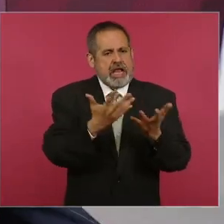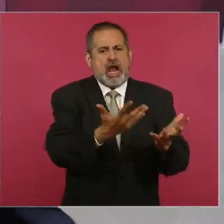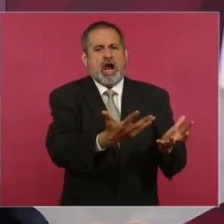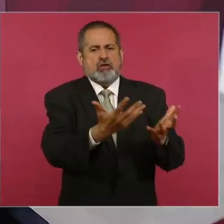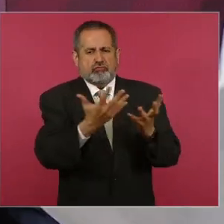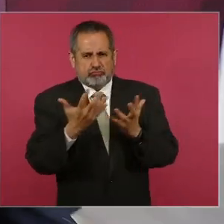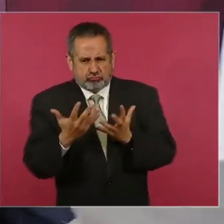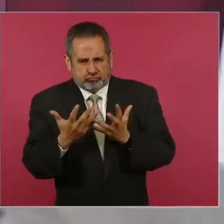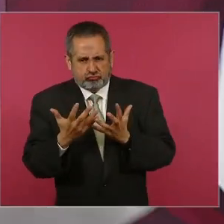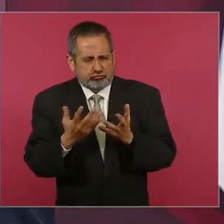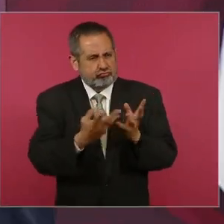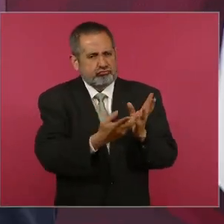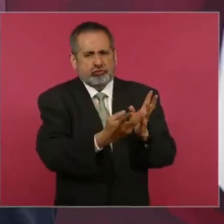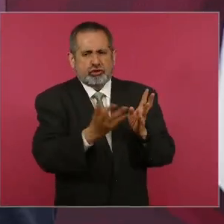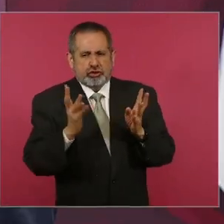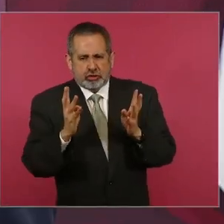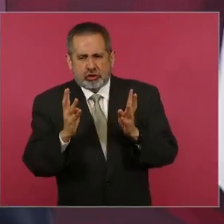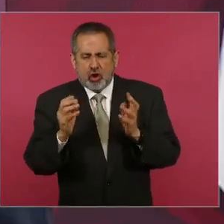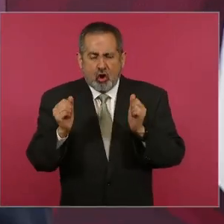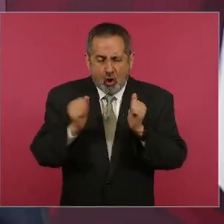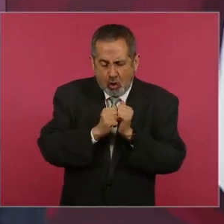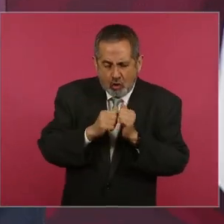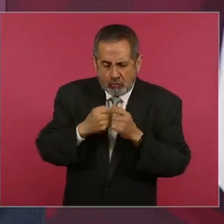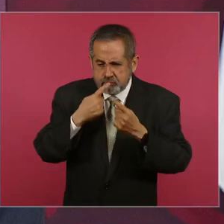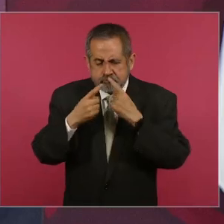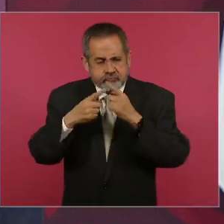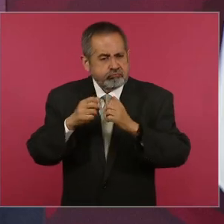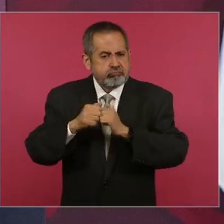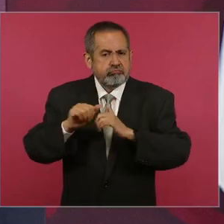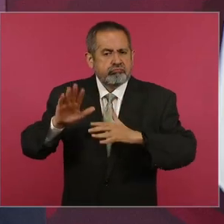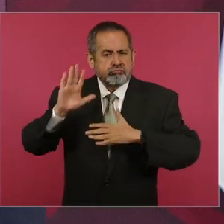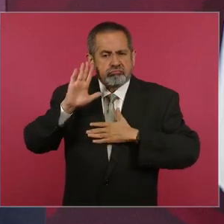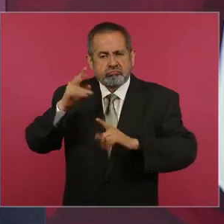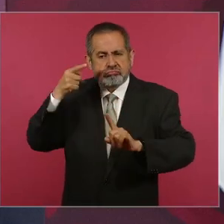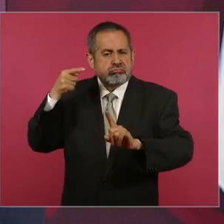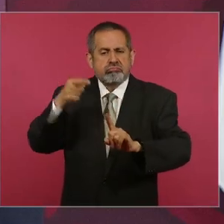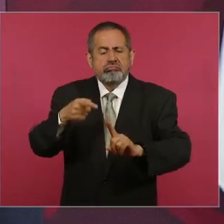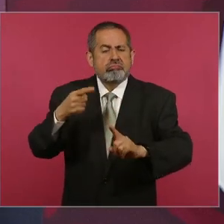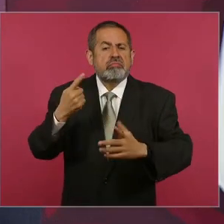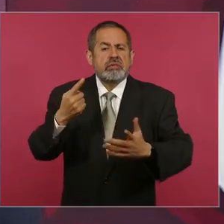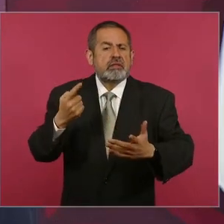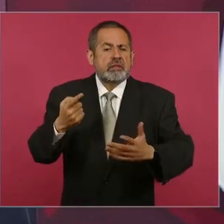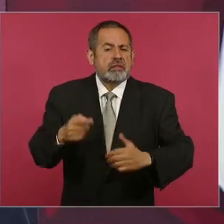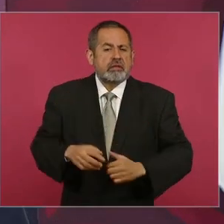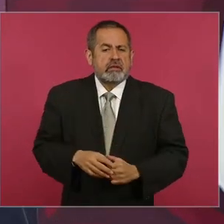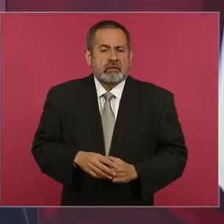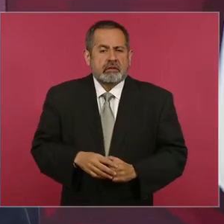grande, todo con el compromiso de